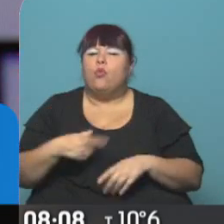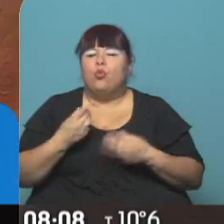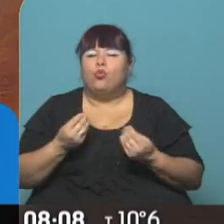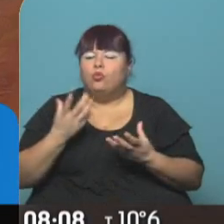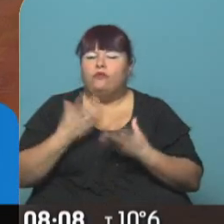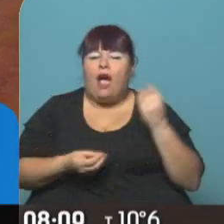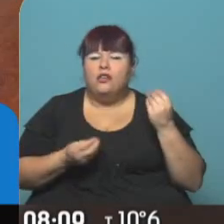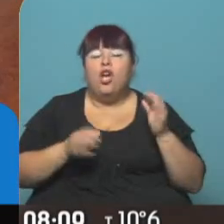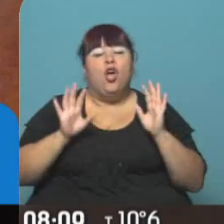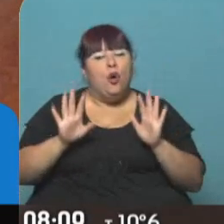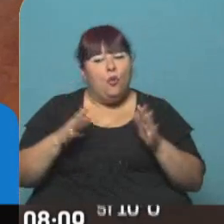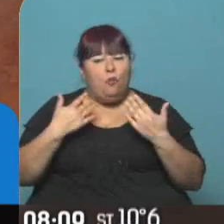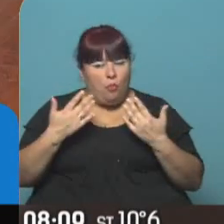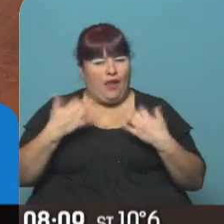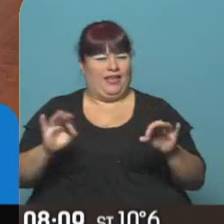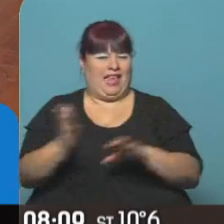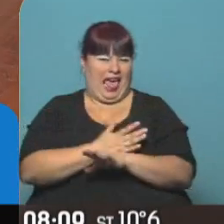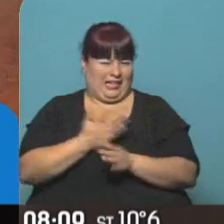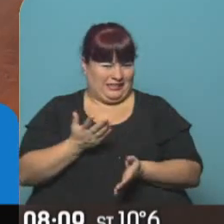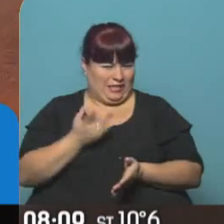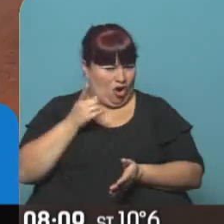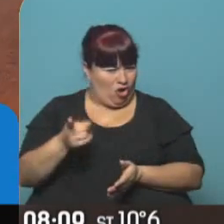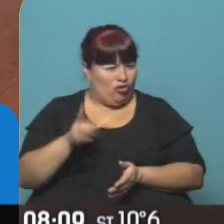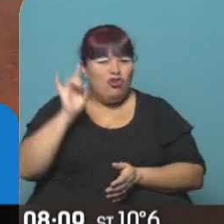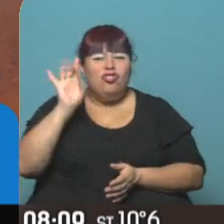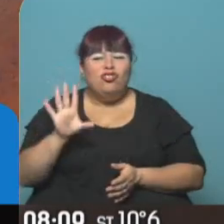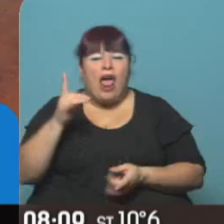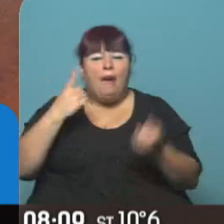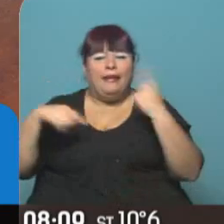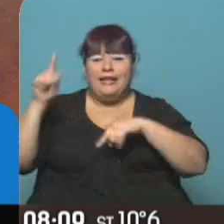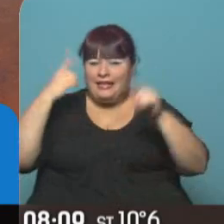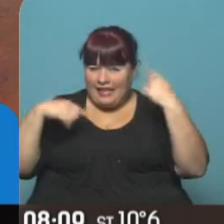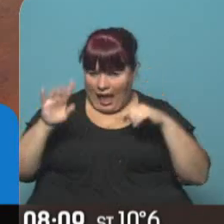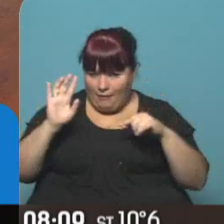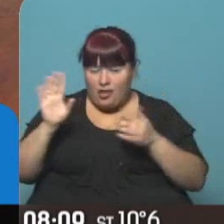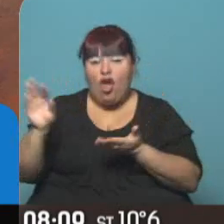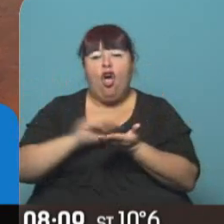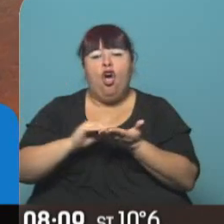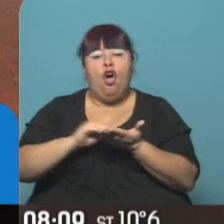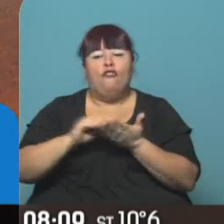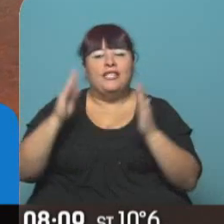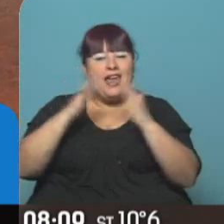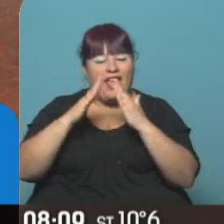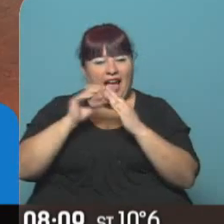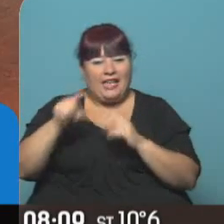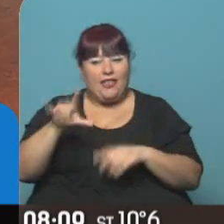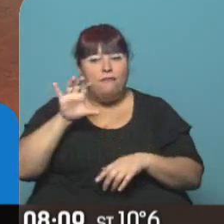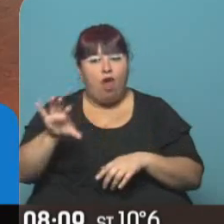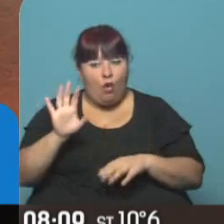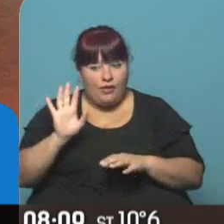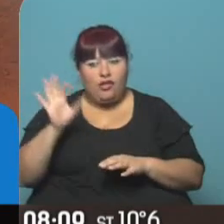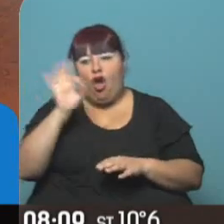enfermo porque se puede evitar con tan sólo hacer un trámite en la oficina de inmuebles de su provincia